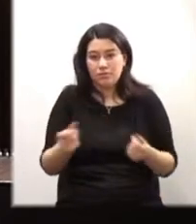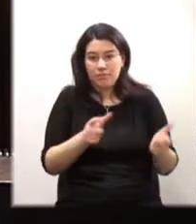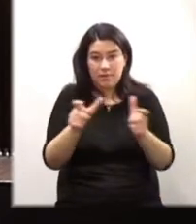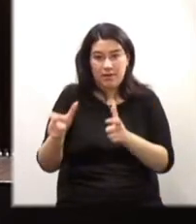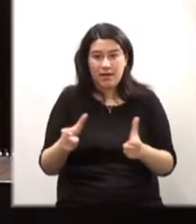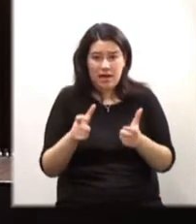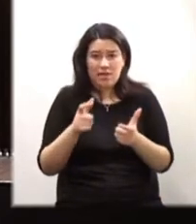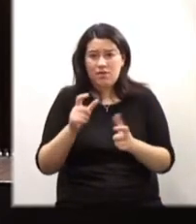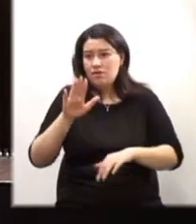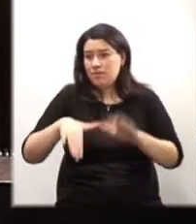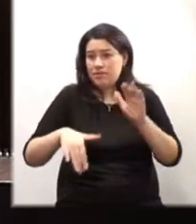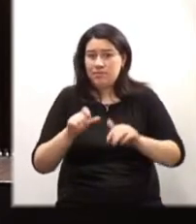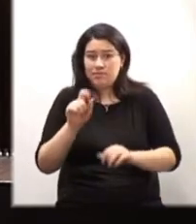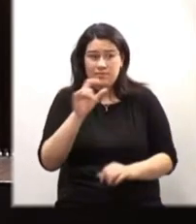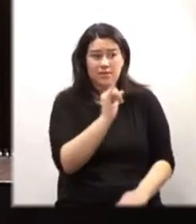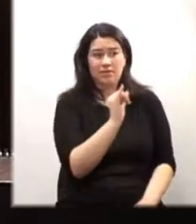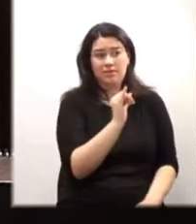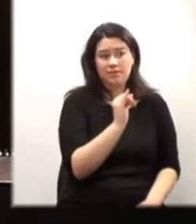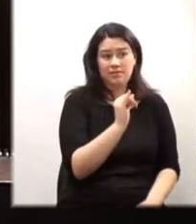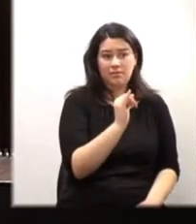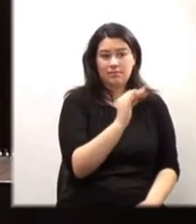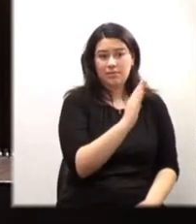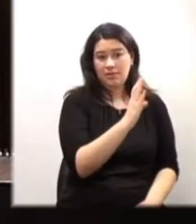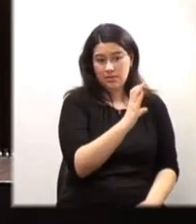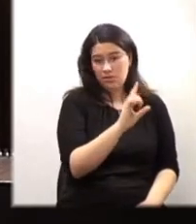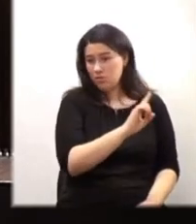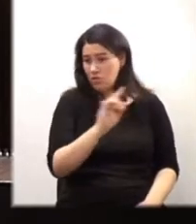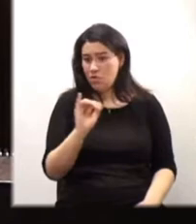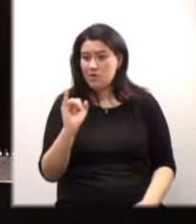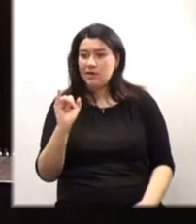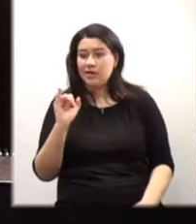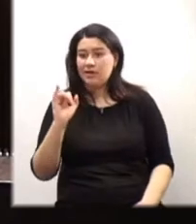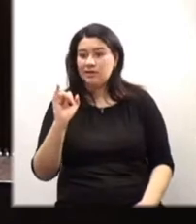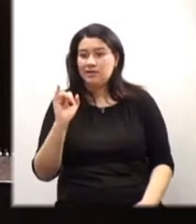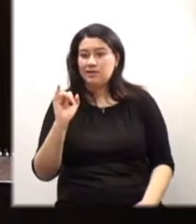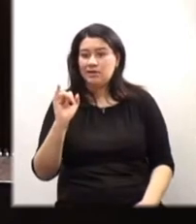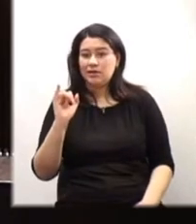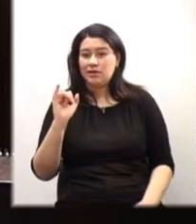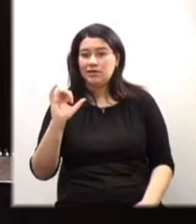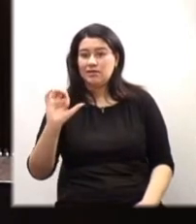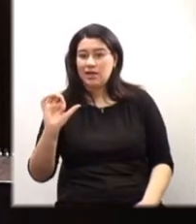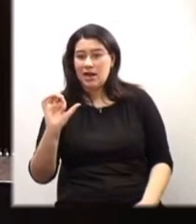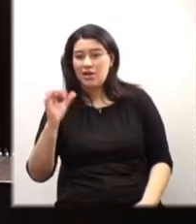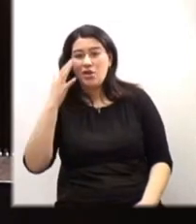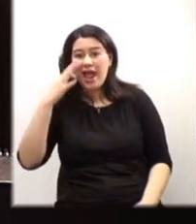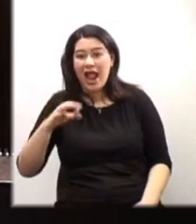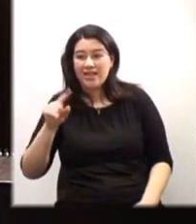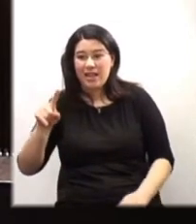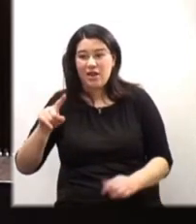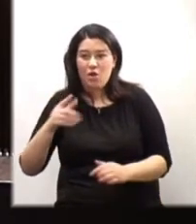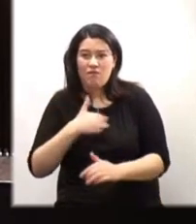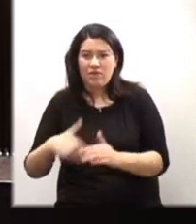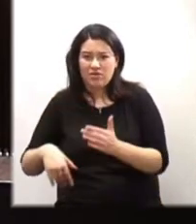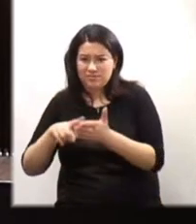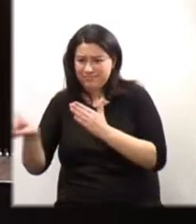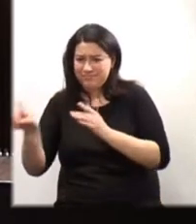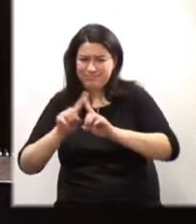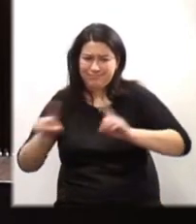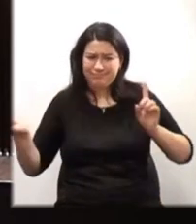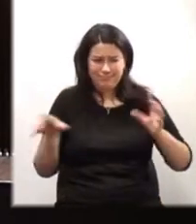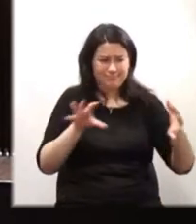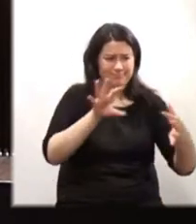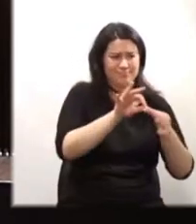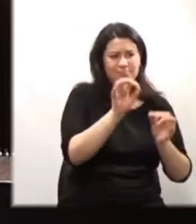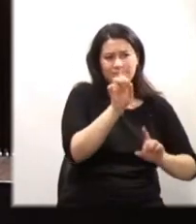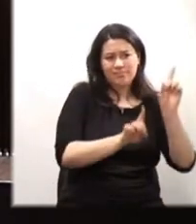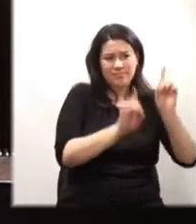de acuerdo al índice de precios al consumo y no de acuerdo al índice de salarios reales del gobierno central. Entonces, la Universidad